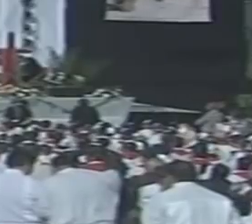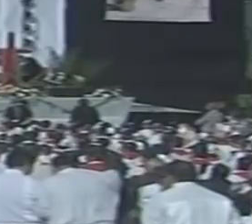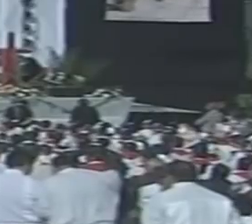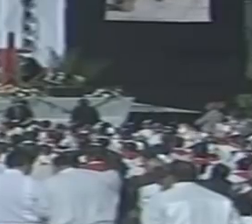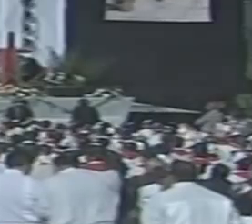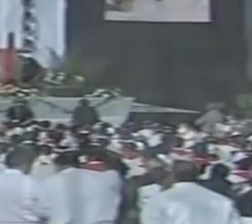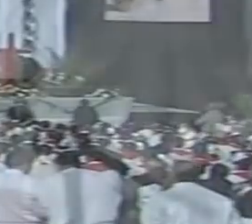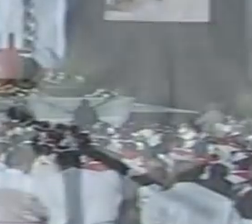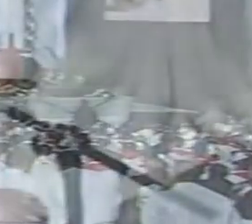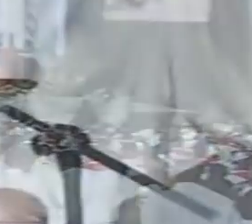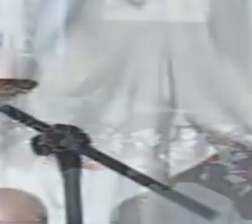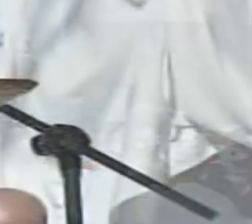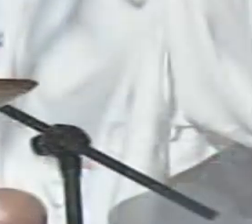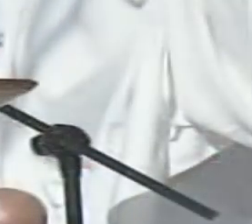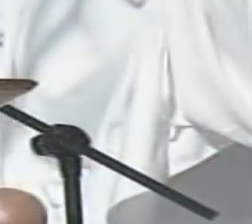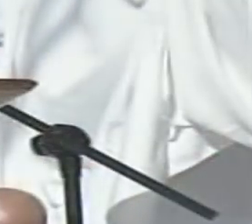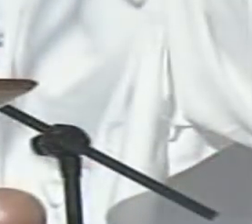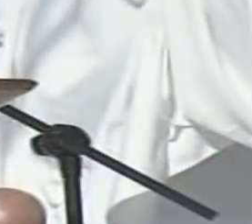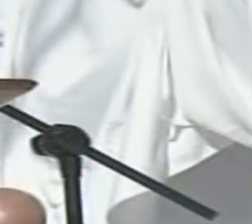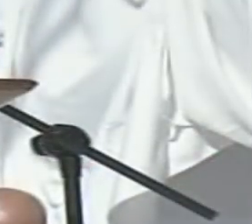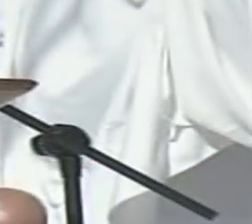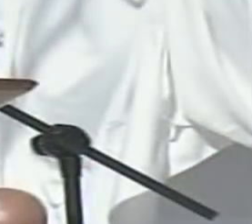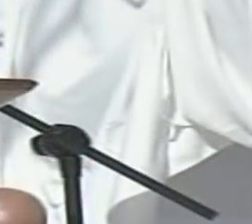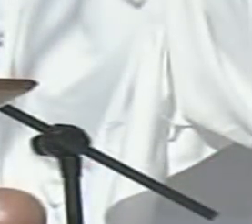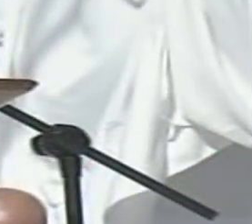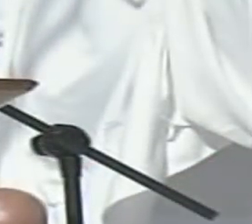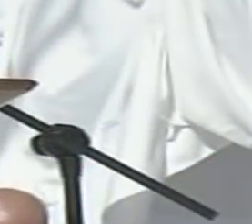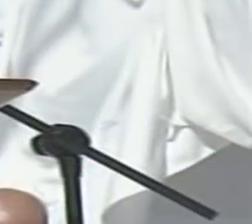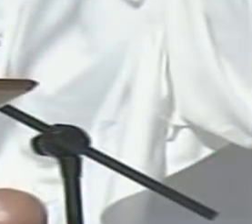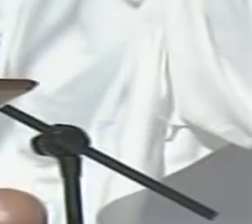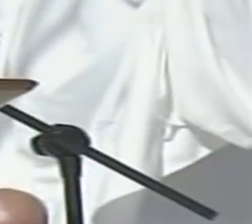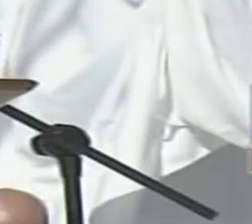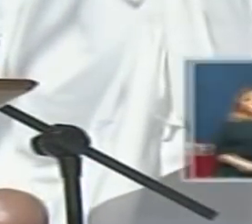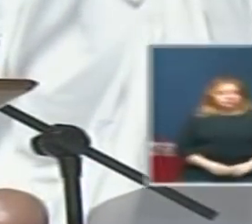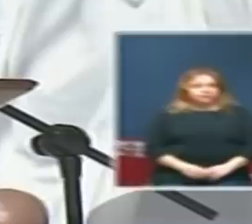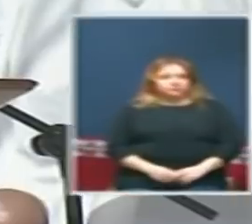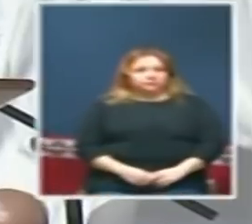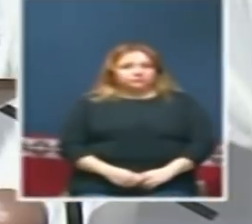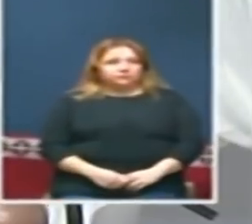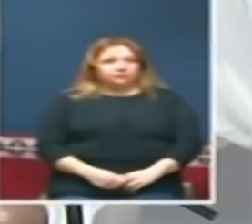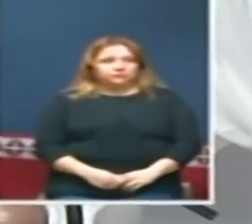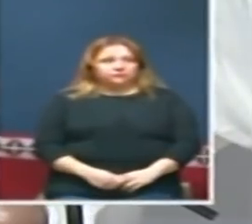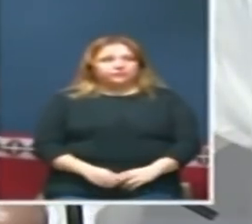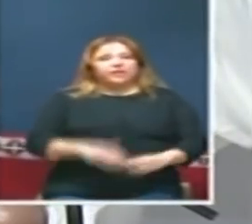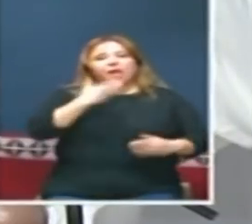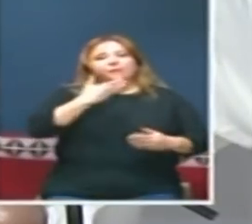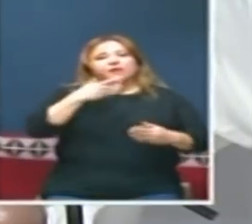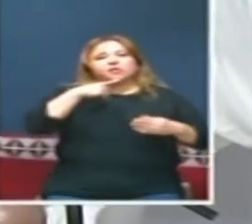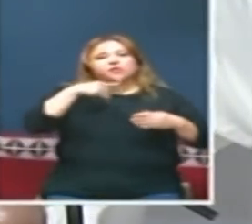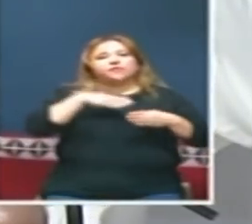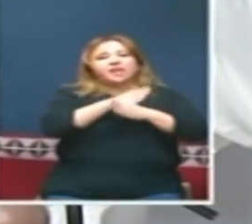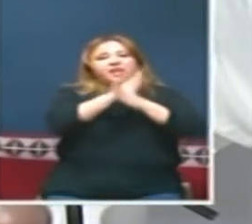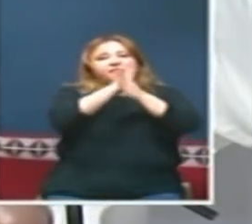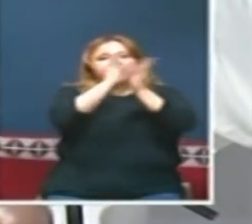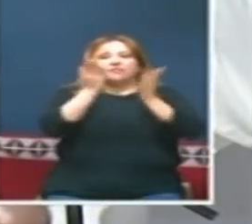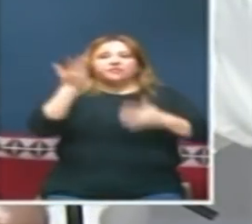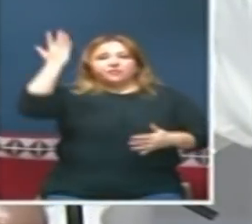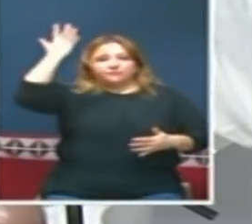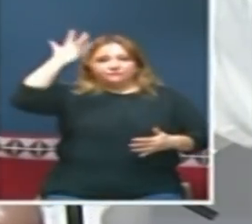Première lettre de Saint Pierre apôtre. Mais s'il vous arrivait de souffrir pour la justice, heureux